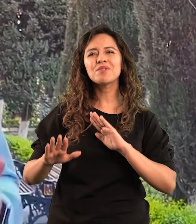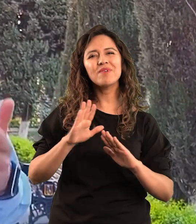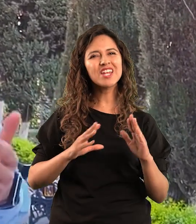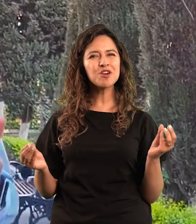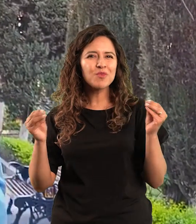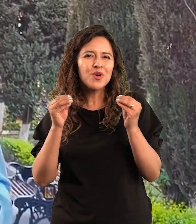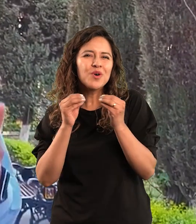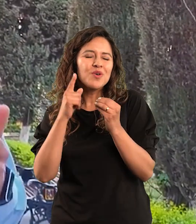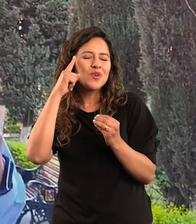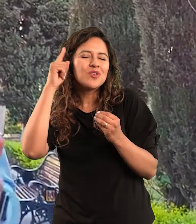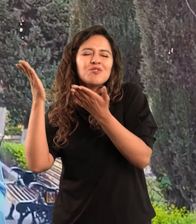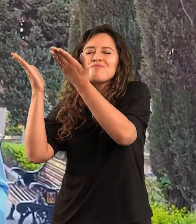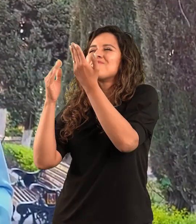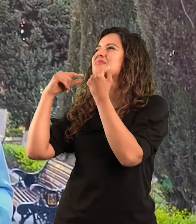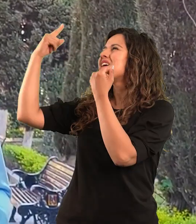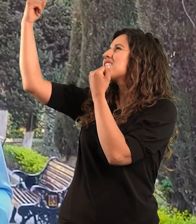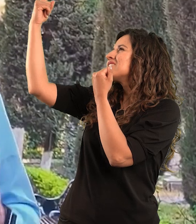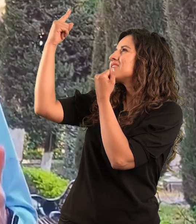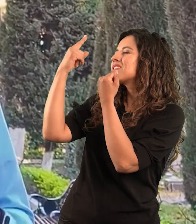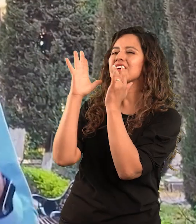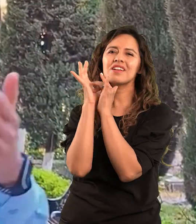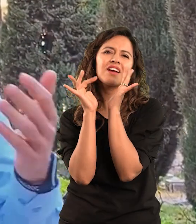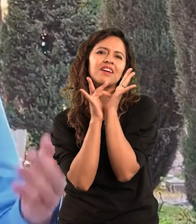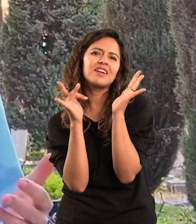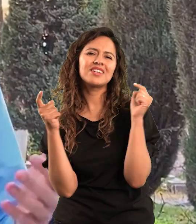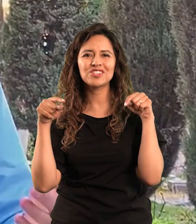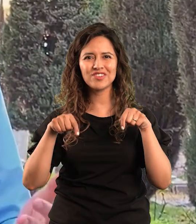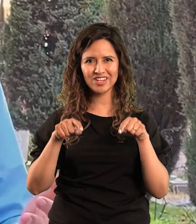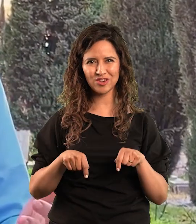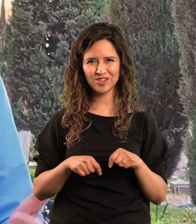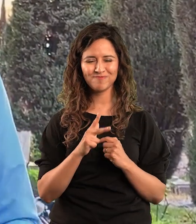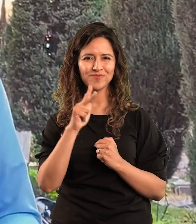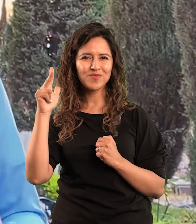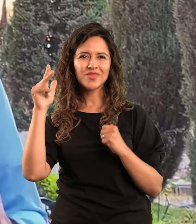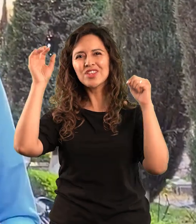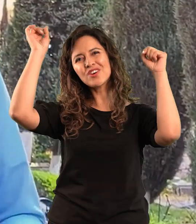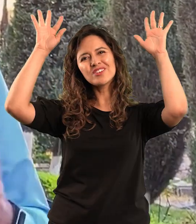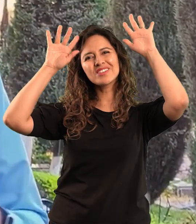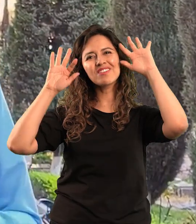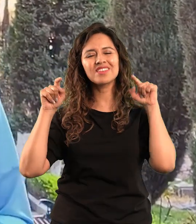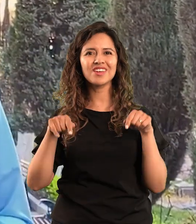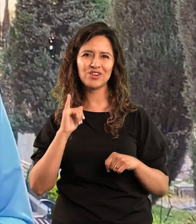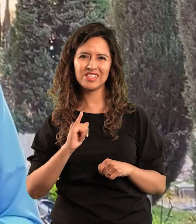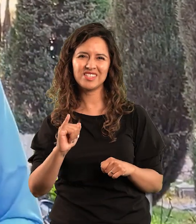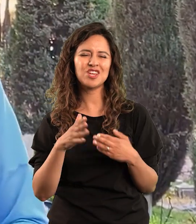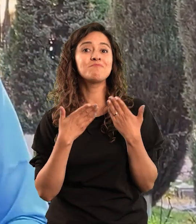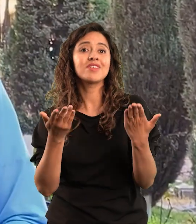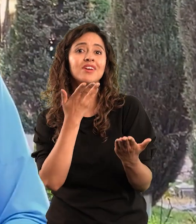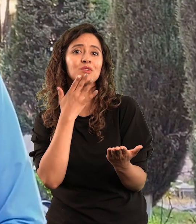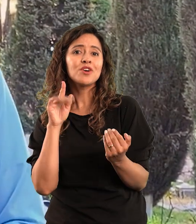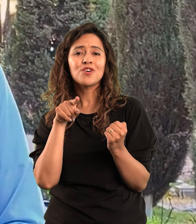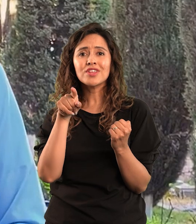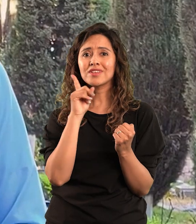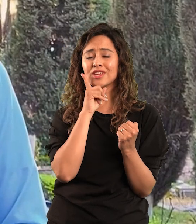juntos para recibir a nuestro Señor Jesucristo. Dios te bendiga hoy y siempre. Que puedas dar lo mejor de ti en estos